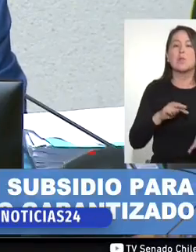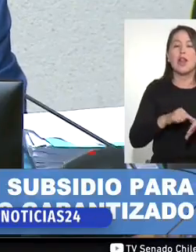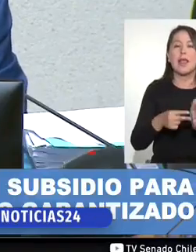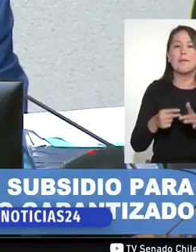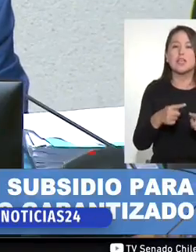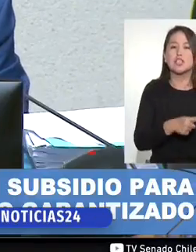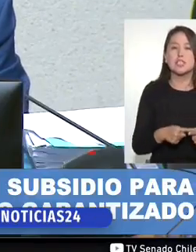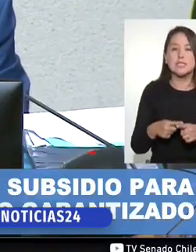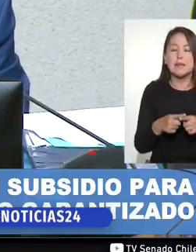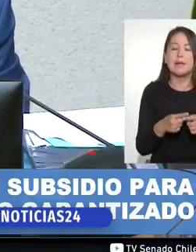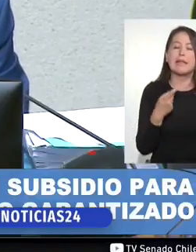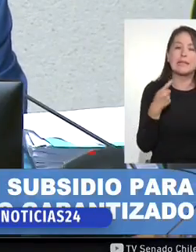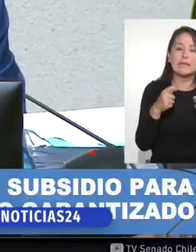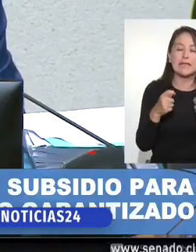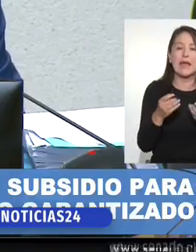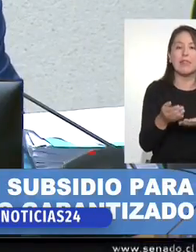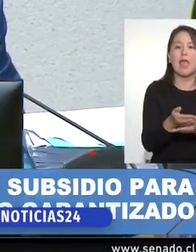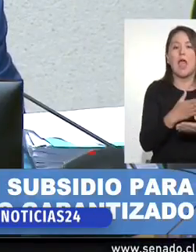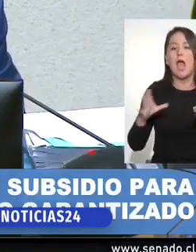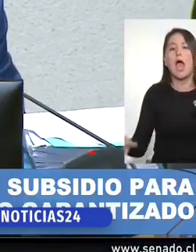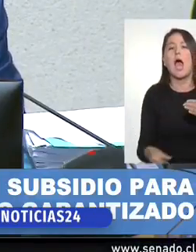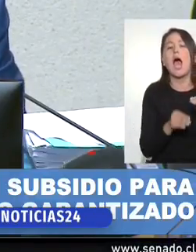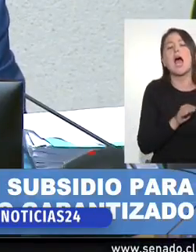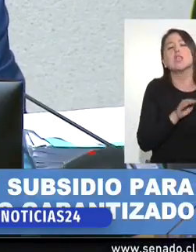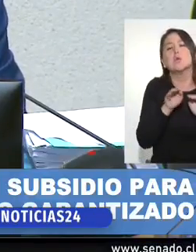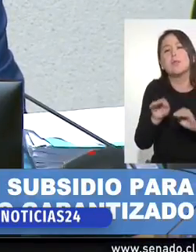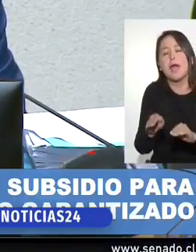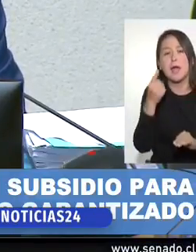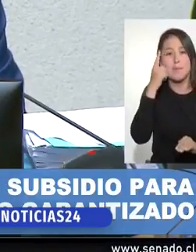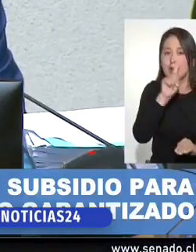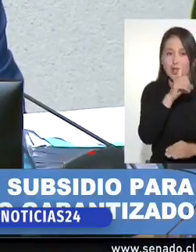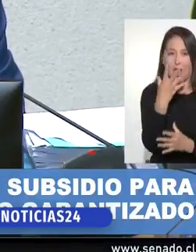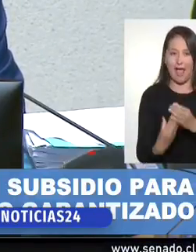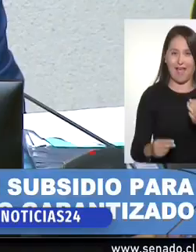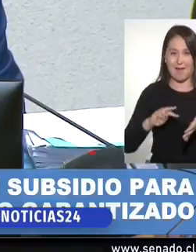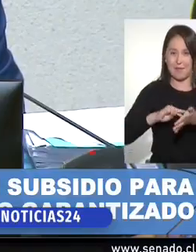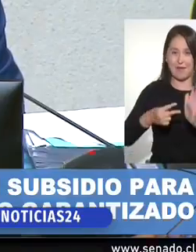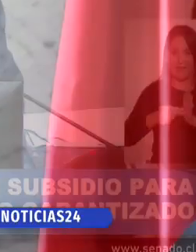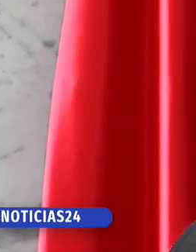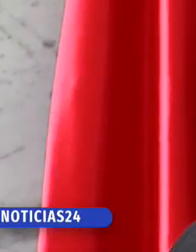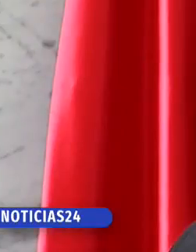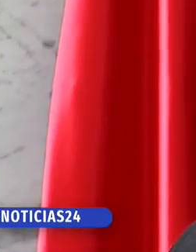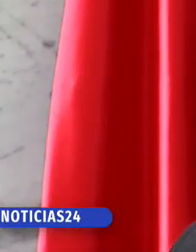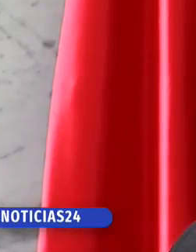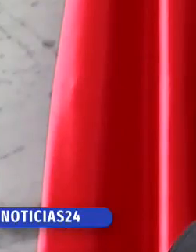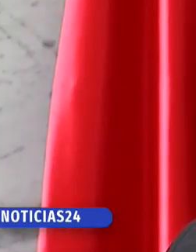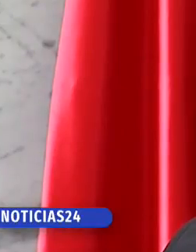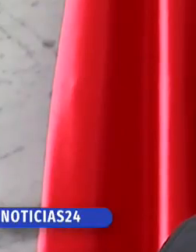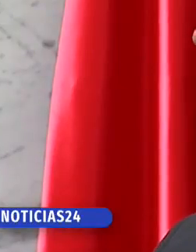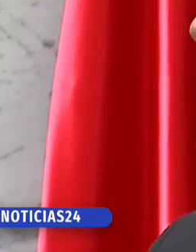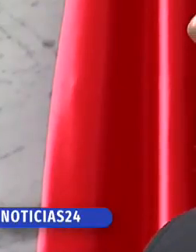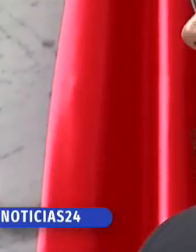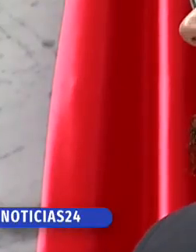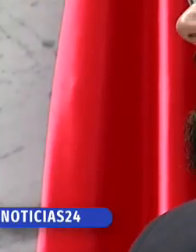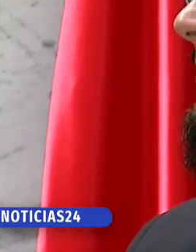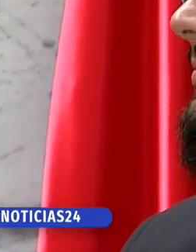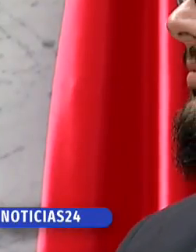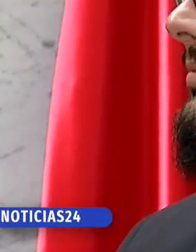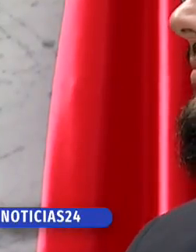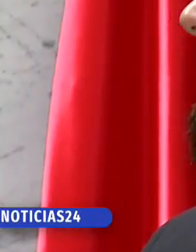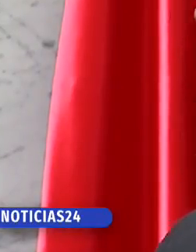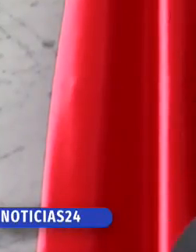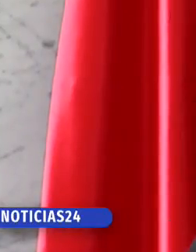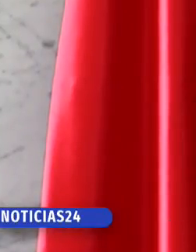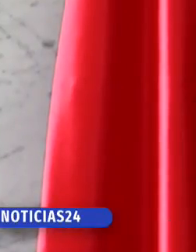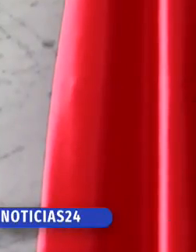con los medios de comunicación, habla como parte del gobierno. Entonces, más allá de que efectivamente soy militante de un partido político, yo me quedo con la declaración que alcancé a leer